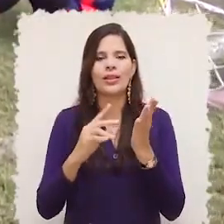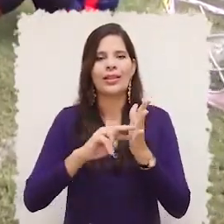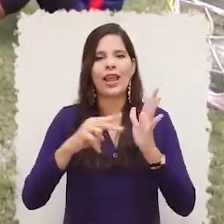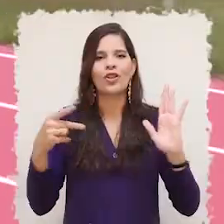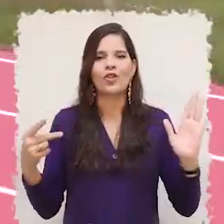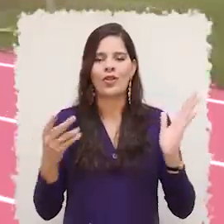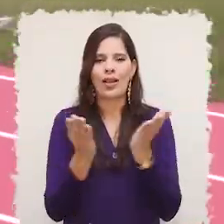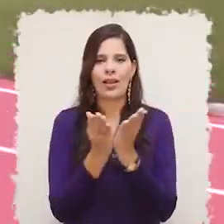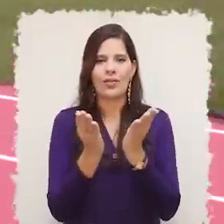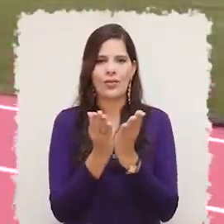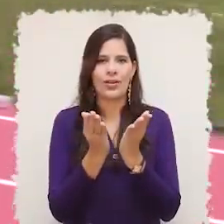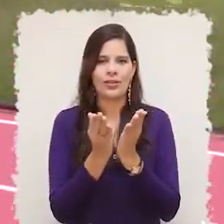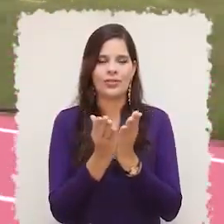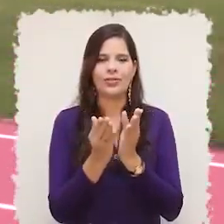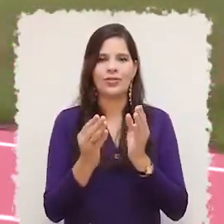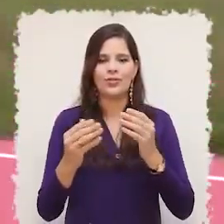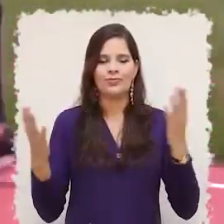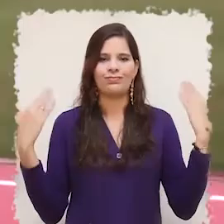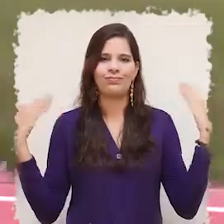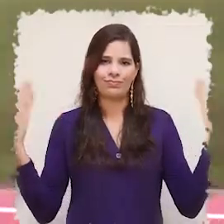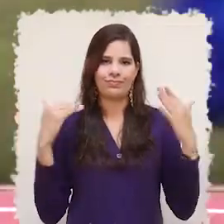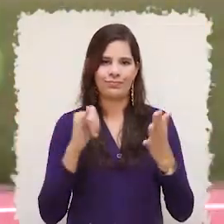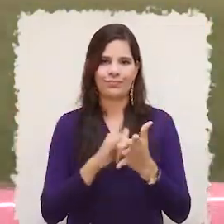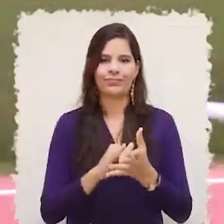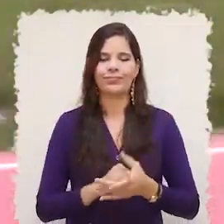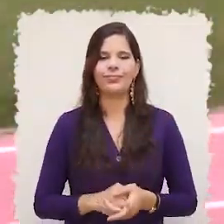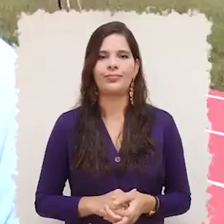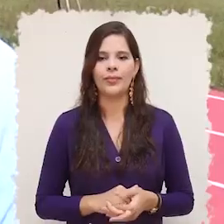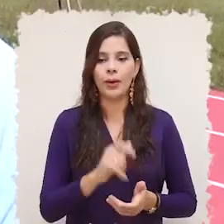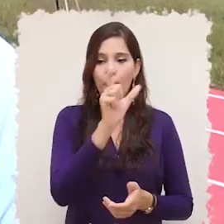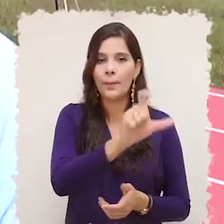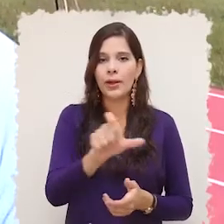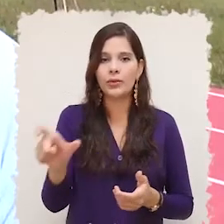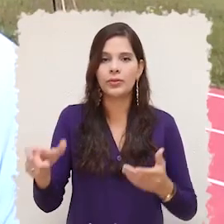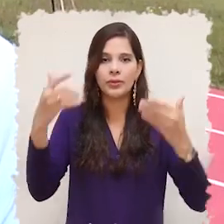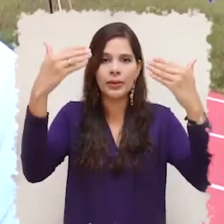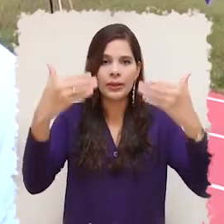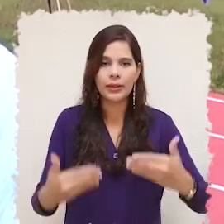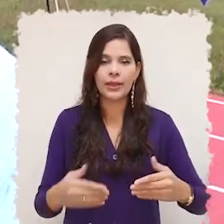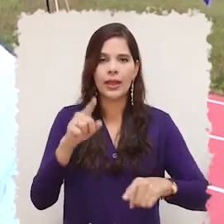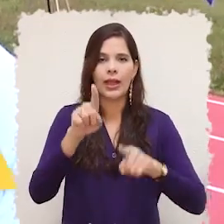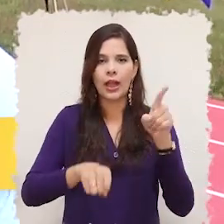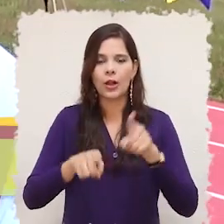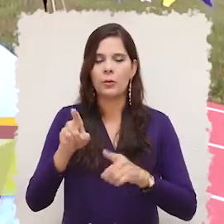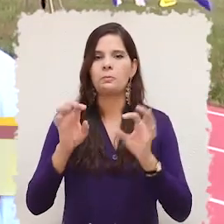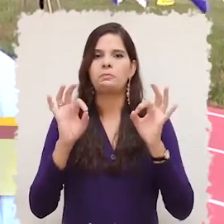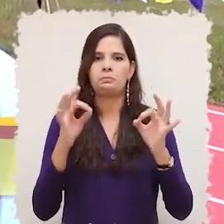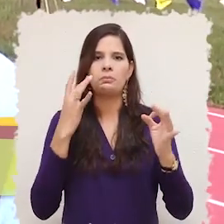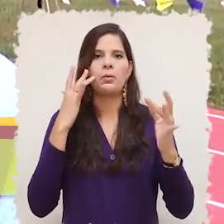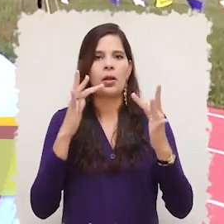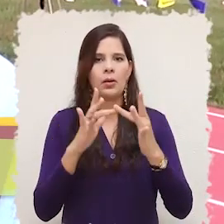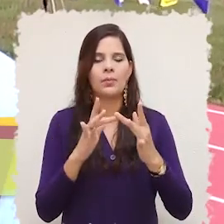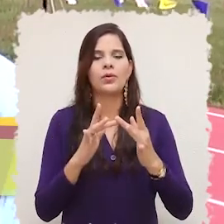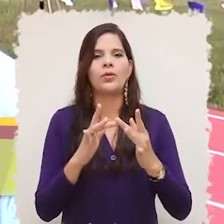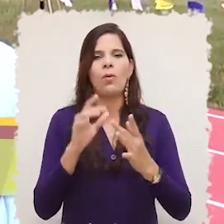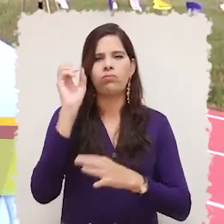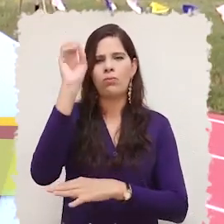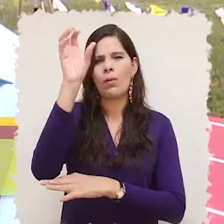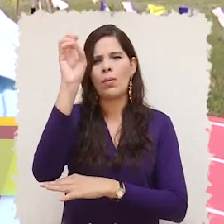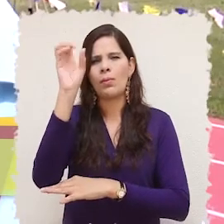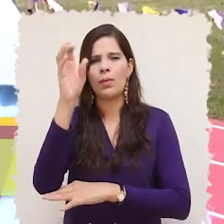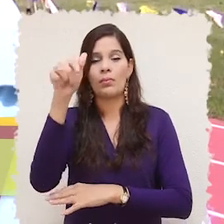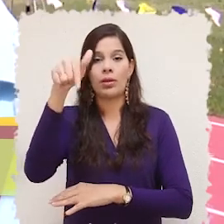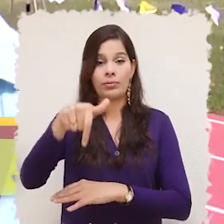Educación Física, Recreación y Deporte. Cumplió la población discapacitada, en condición de discapacidad, cumplió, escucharon dos